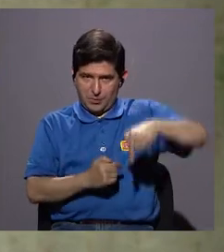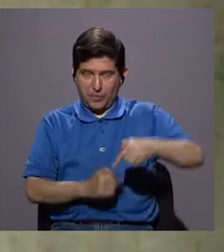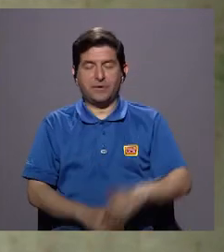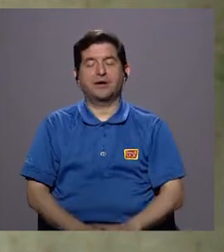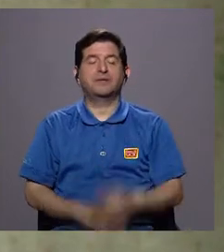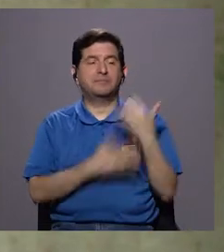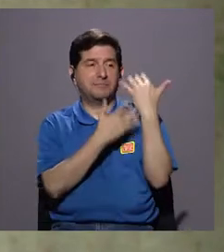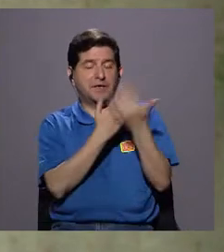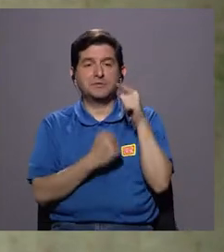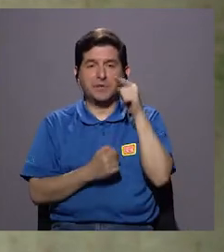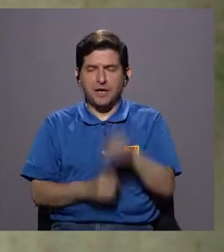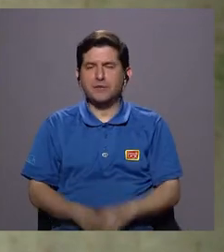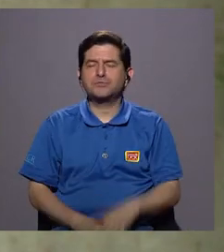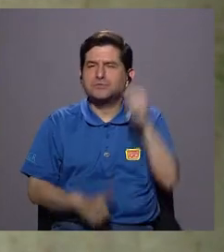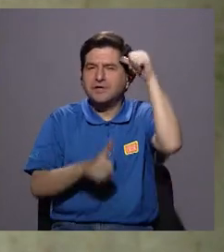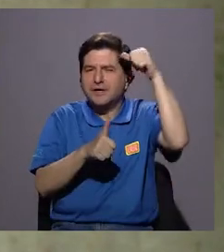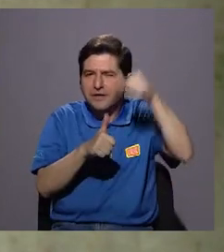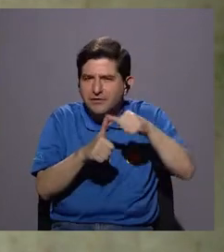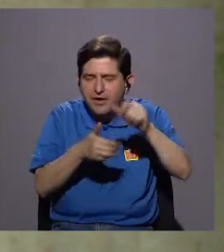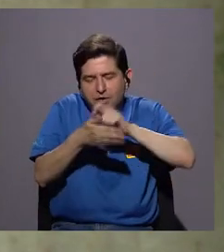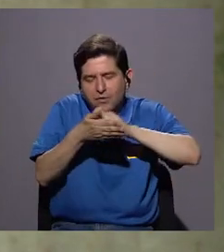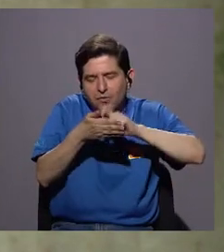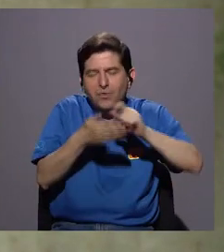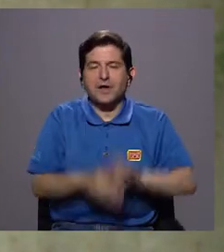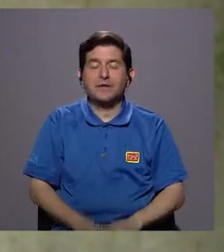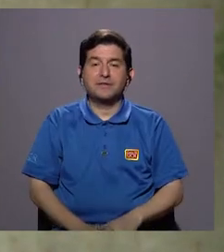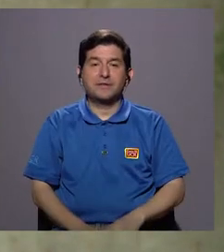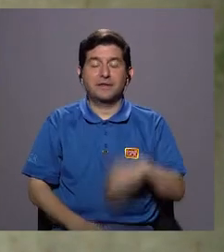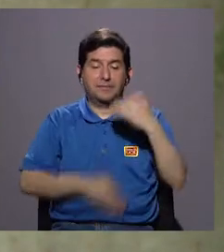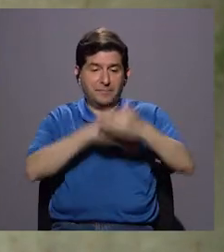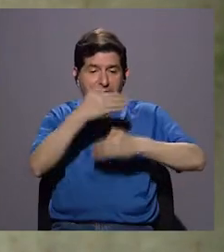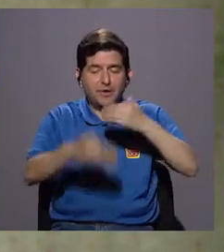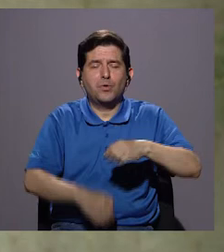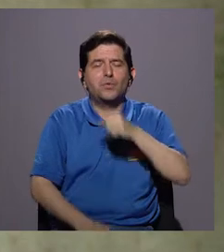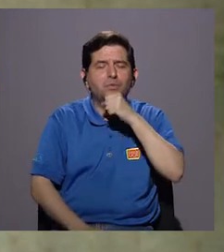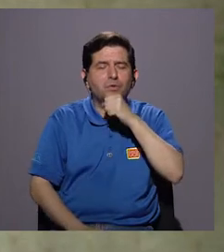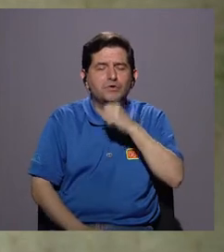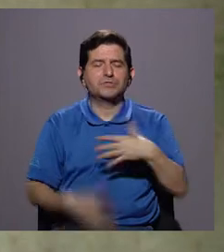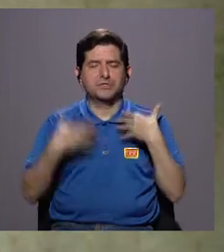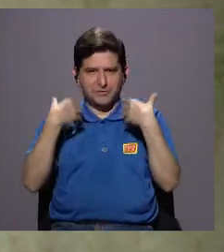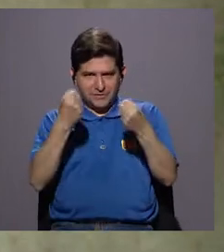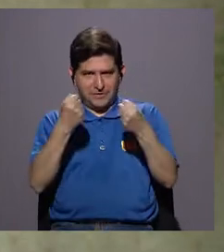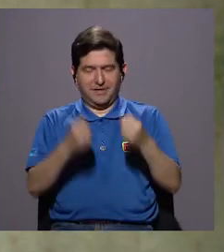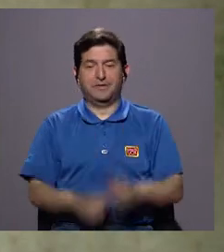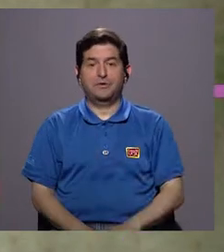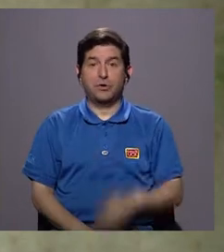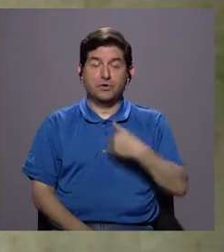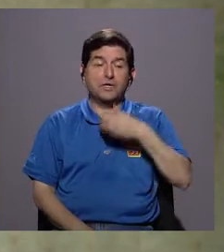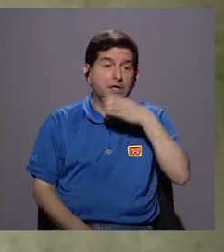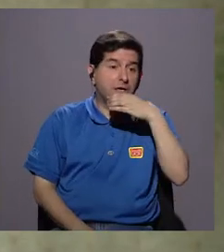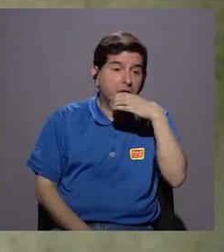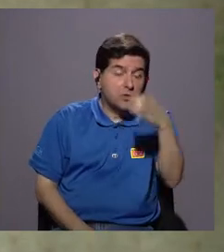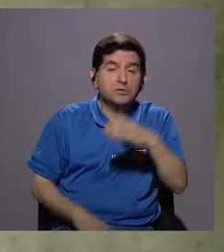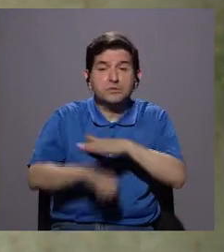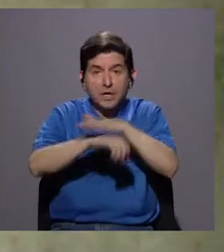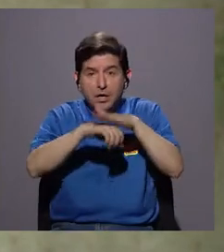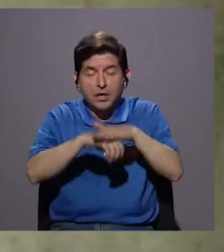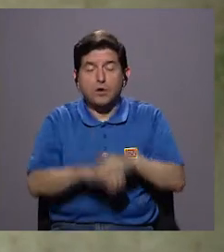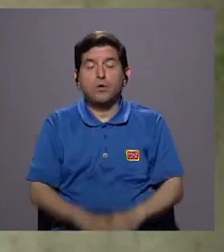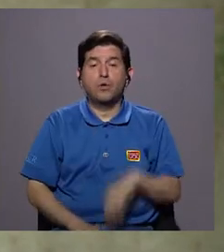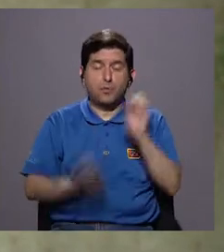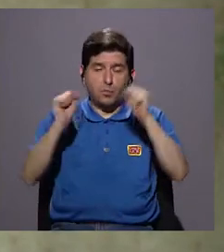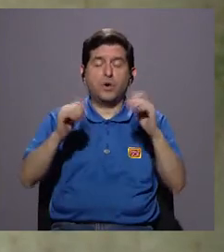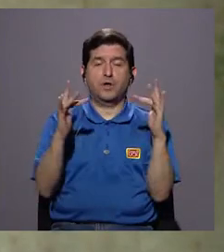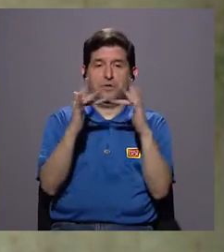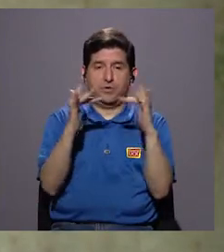capítulo de hoy. Esperamos que tomen nota para poder tener un envejecimiento más saludable. Si tiene alguna sugerencia, por